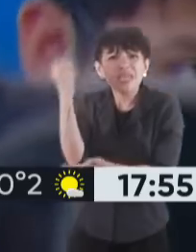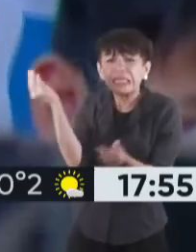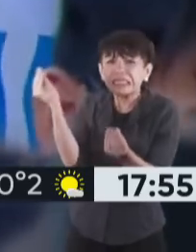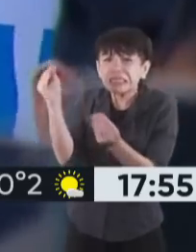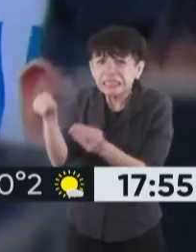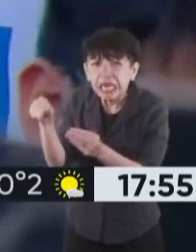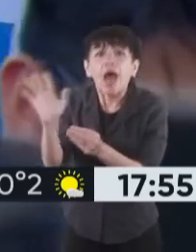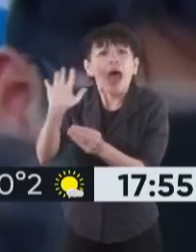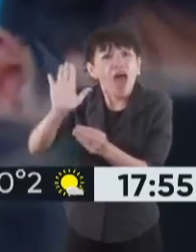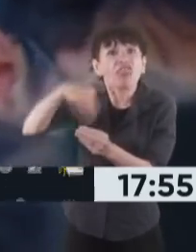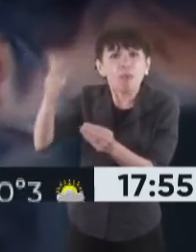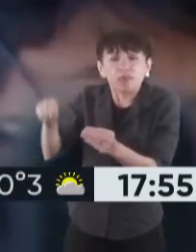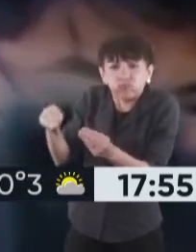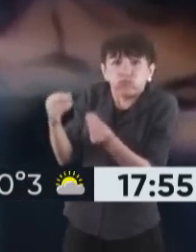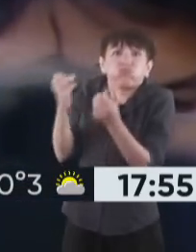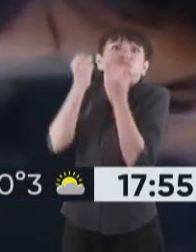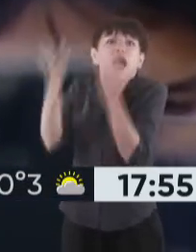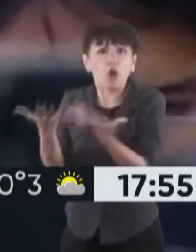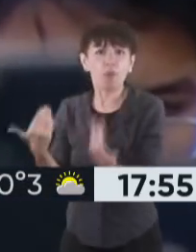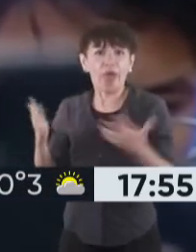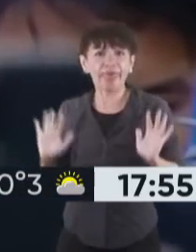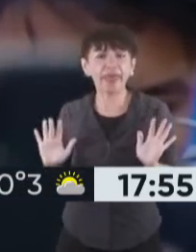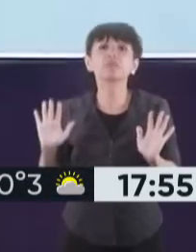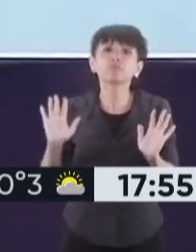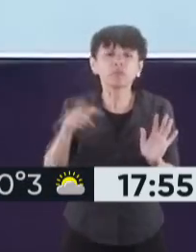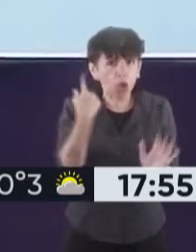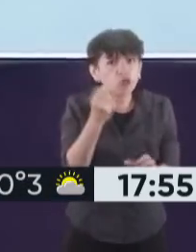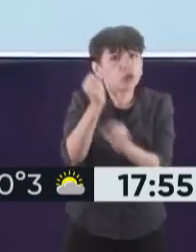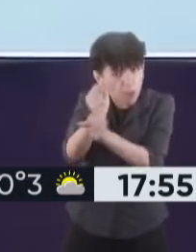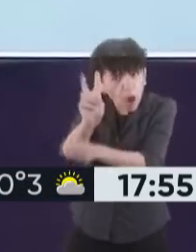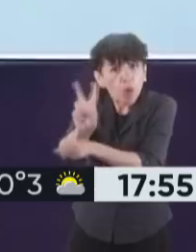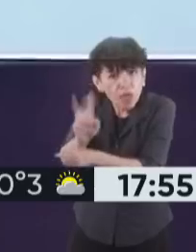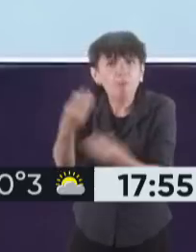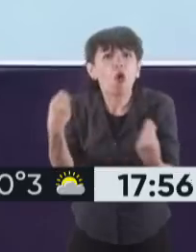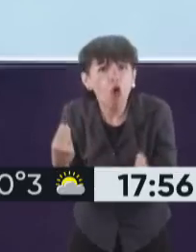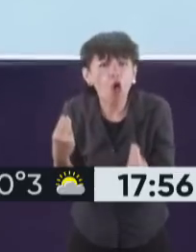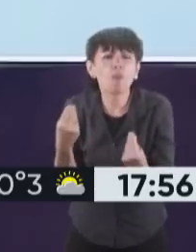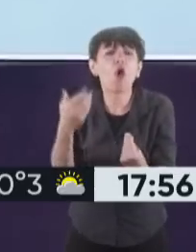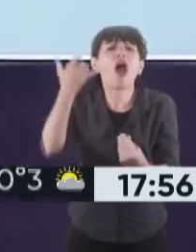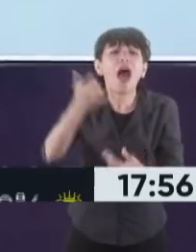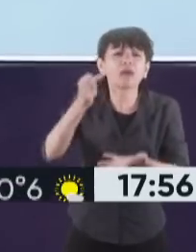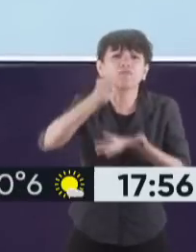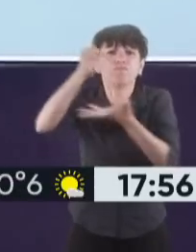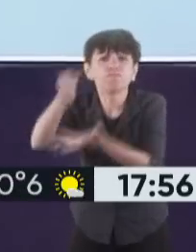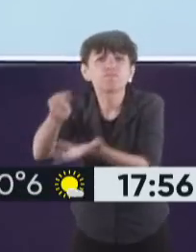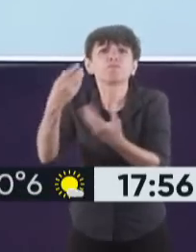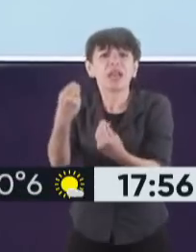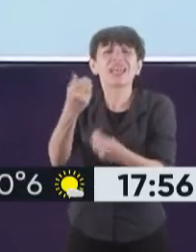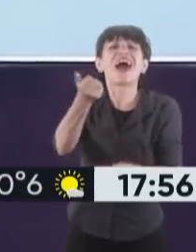puedo recuperar. Y cuidamos el trabajo con la asignación al trabajo y a la producción,